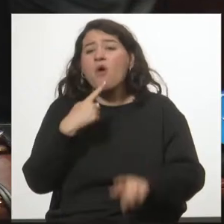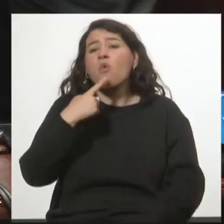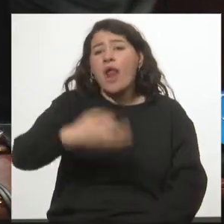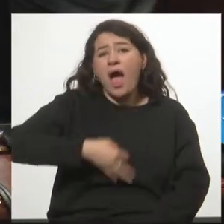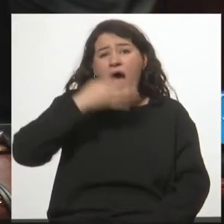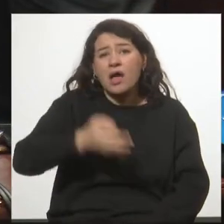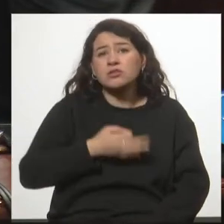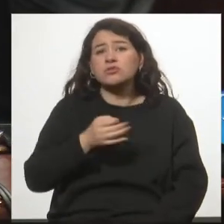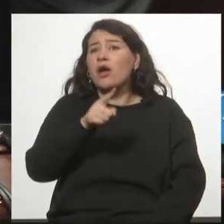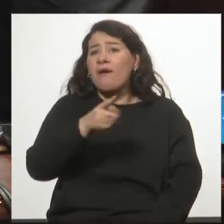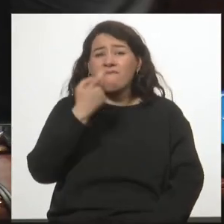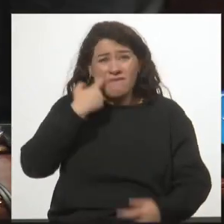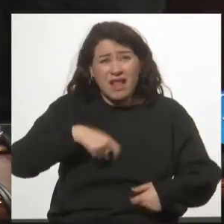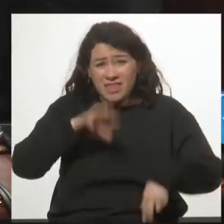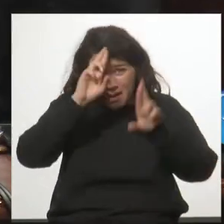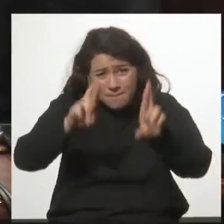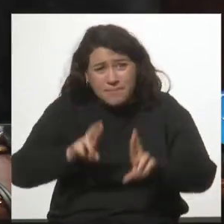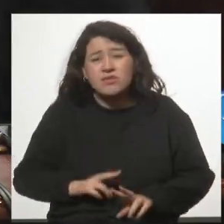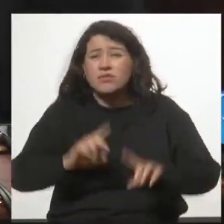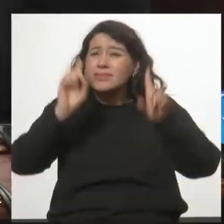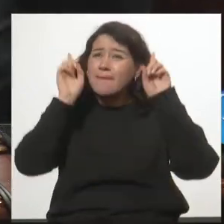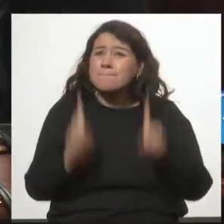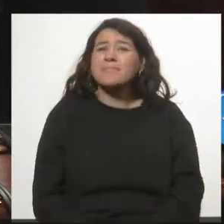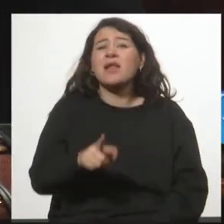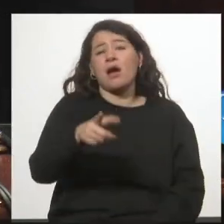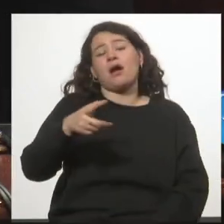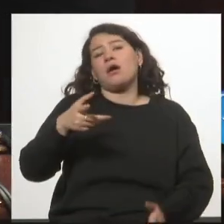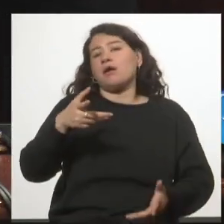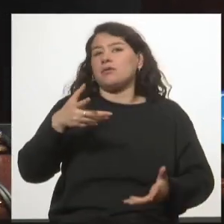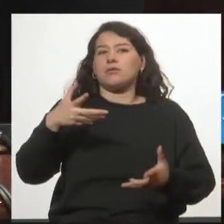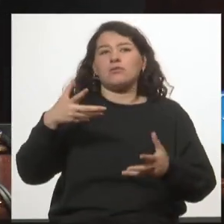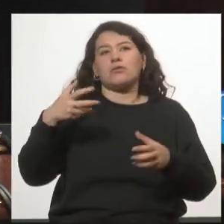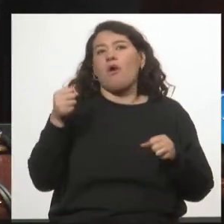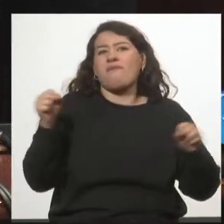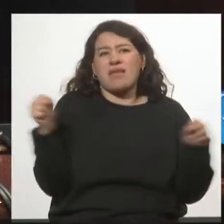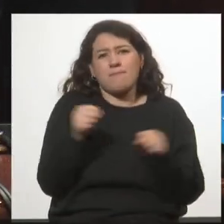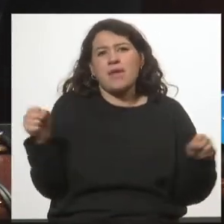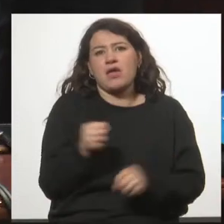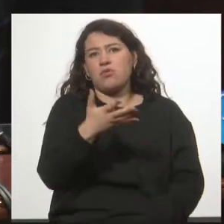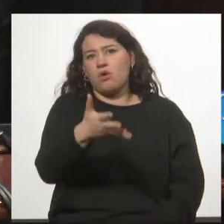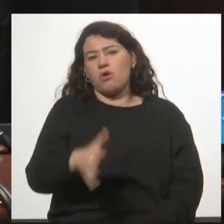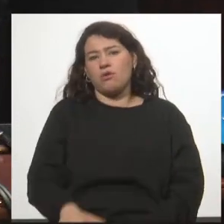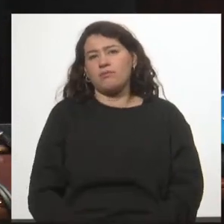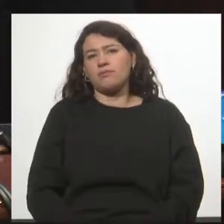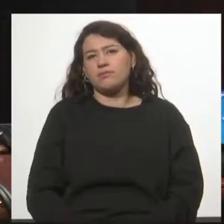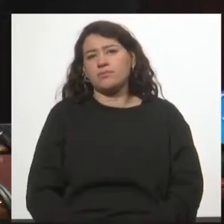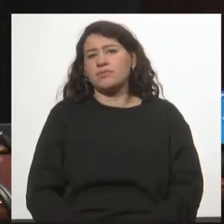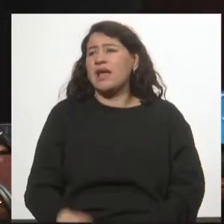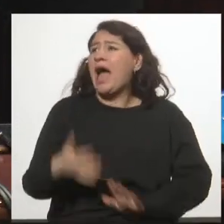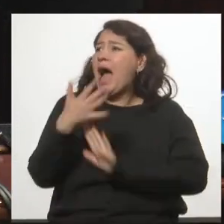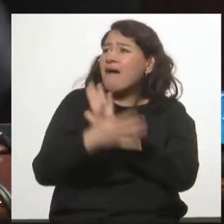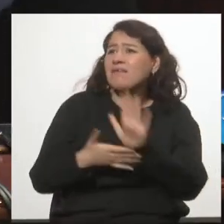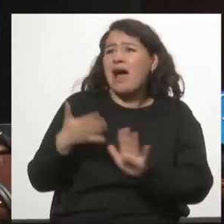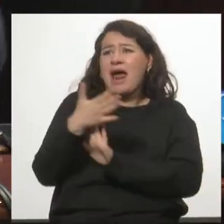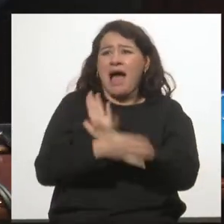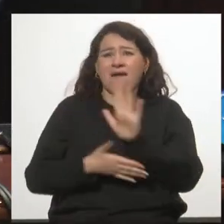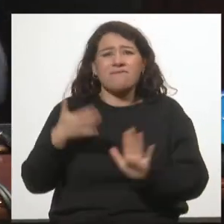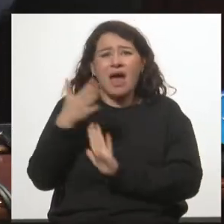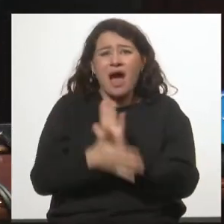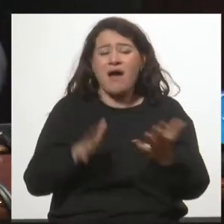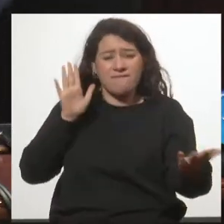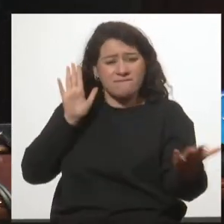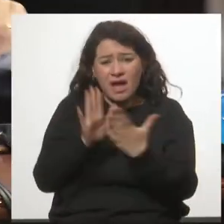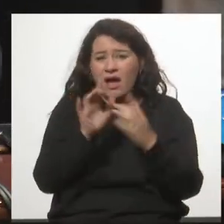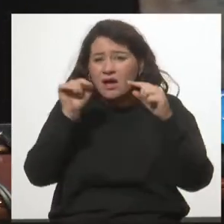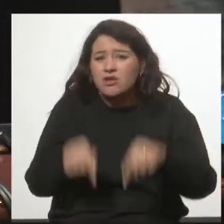que no sólo es una falta de respecto es un acto de cobardía a ovelar hablar en la pulpería y venir y